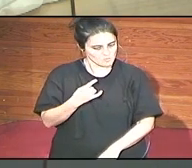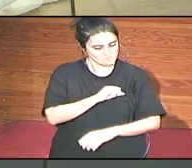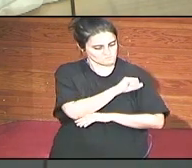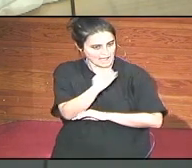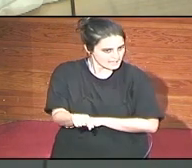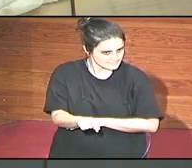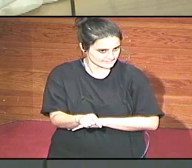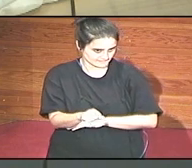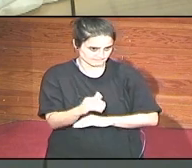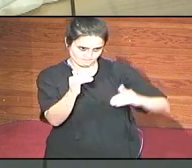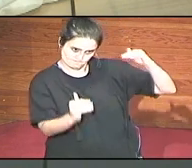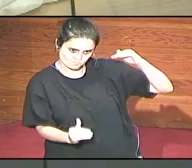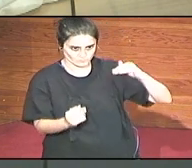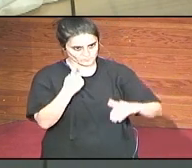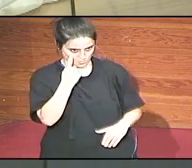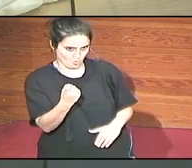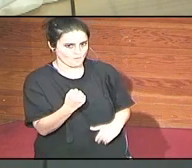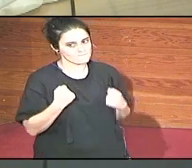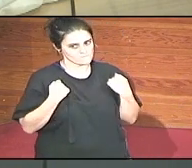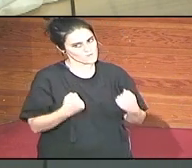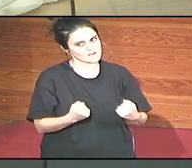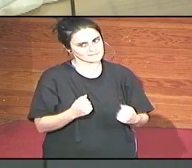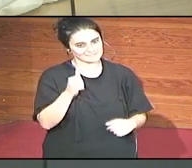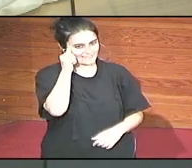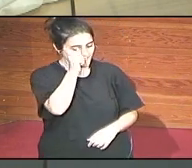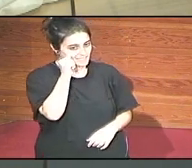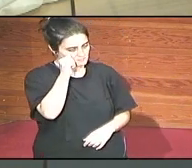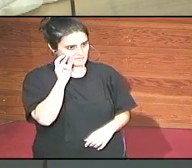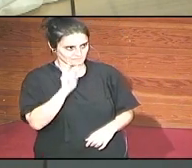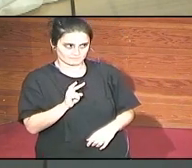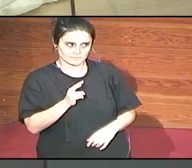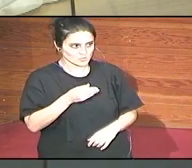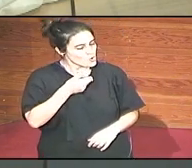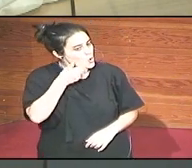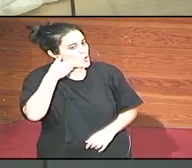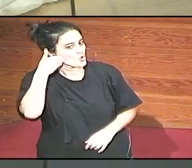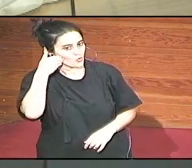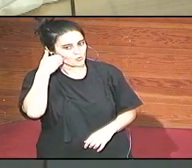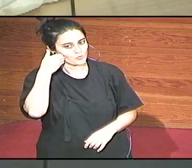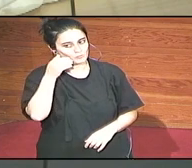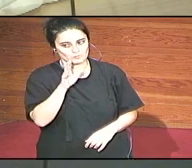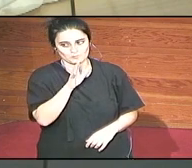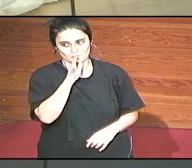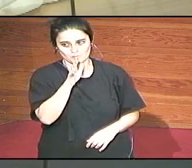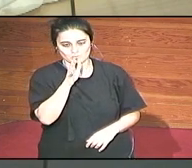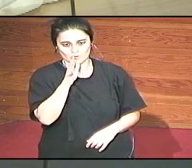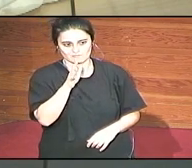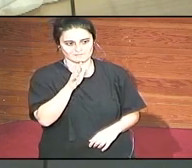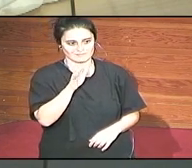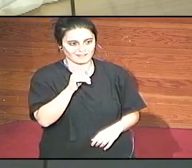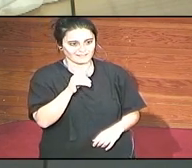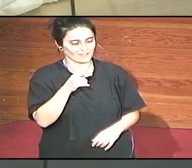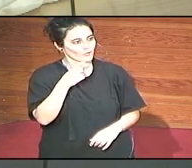notas que no sea en notas un orgullo por restar es tener detrás una cultura milenaria